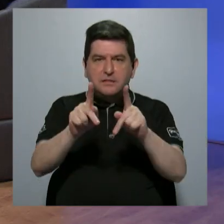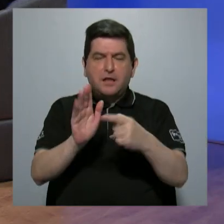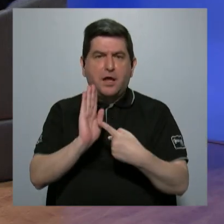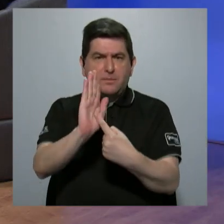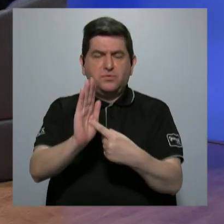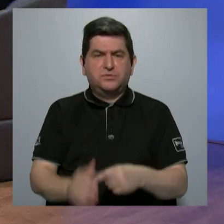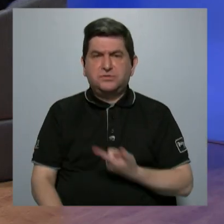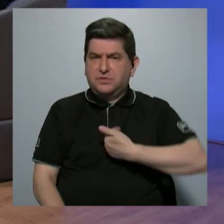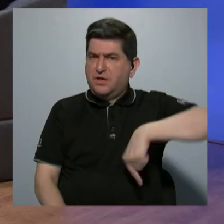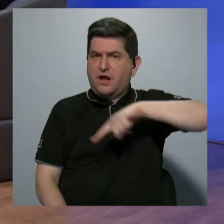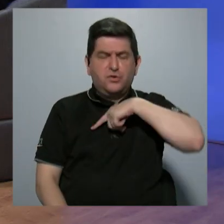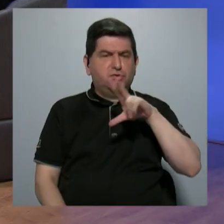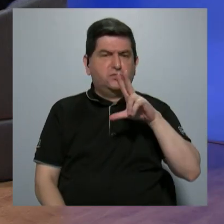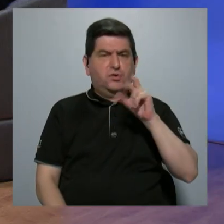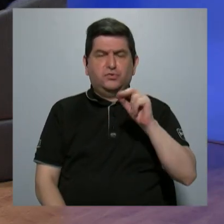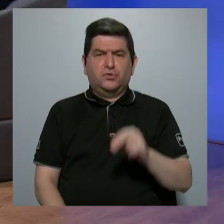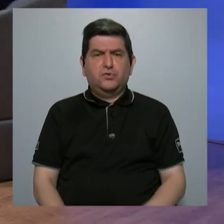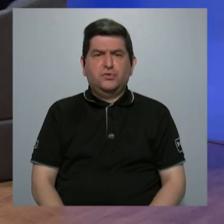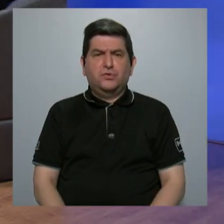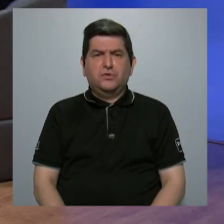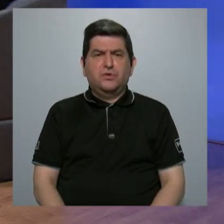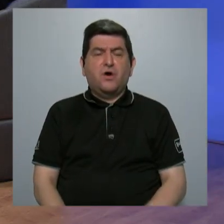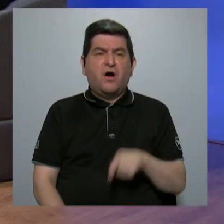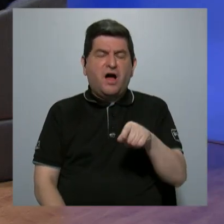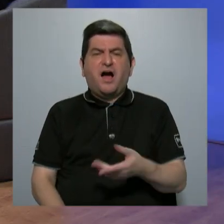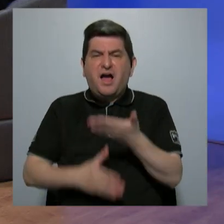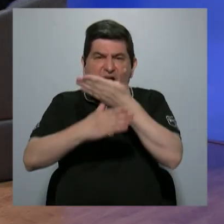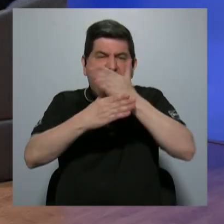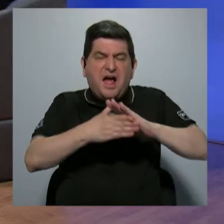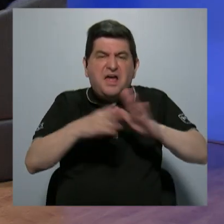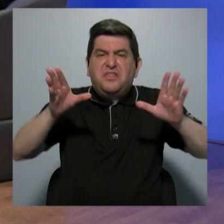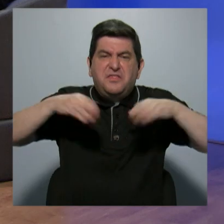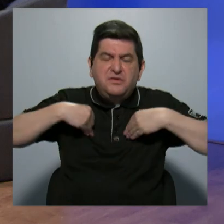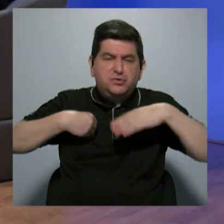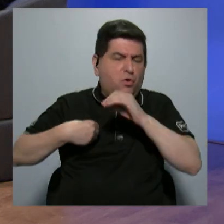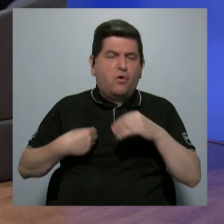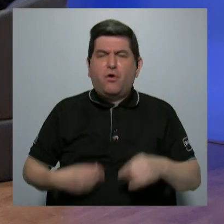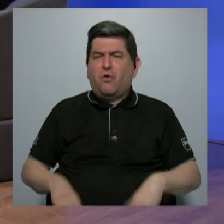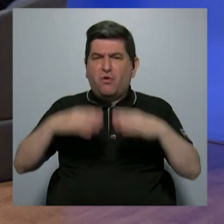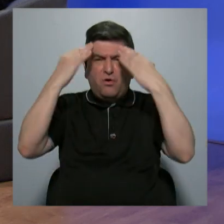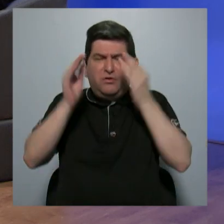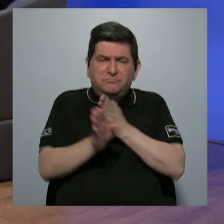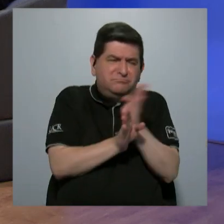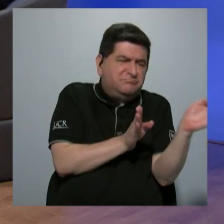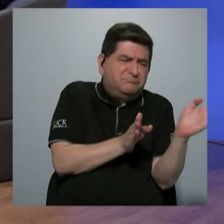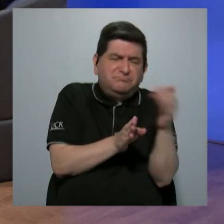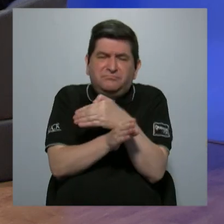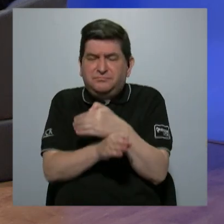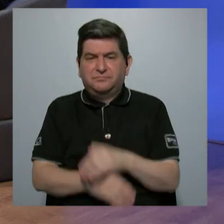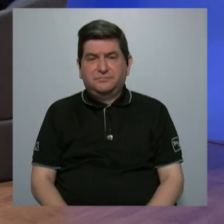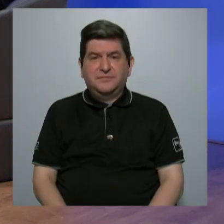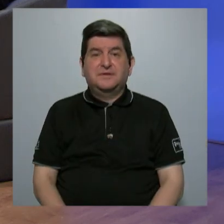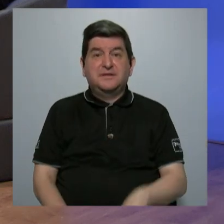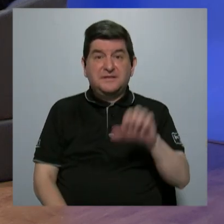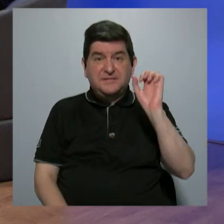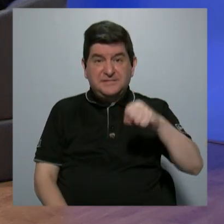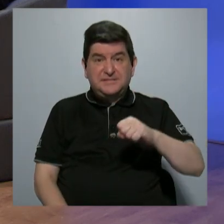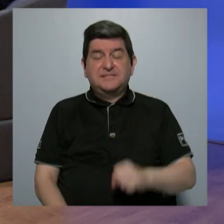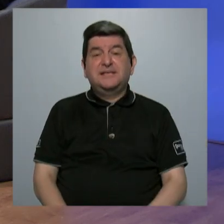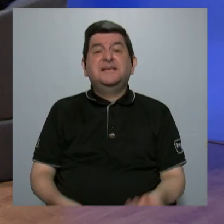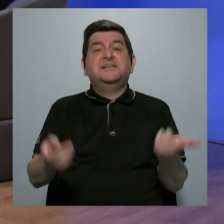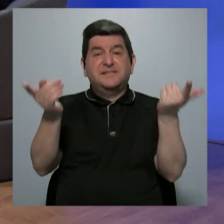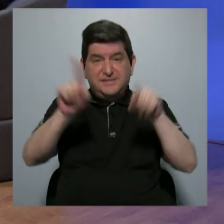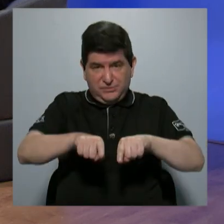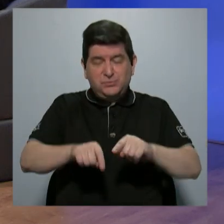no somos sujetos a la polarización y la desinformación como hemos sido sujetos